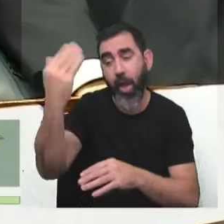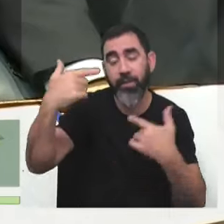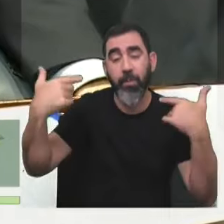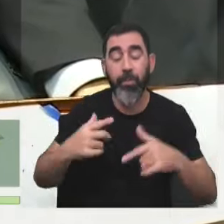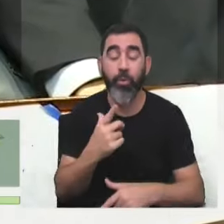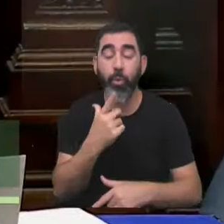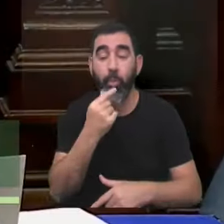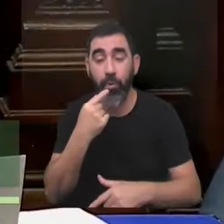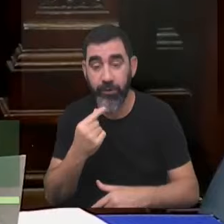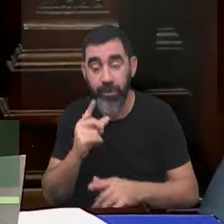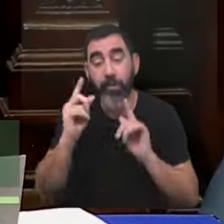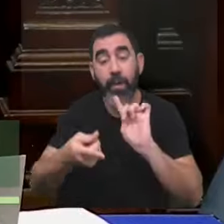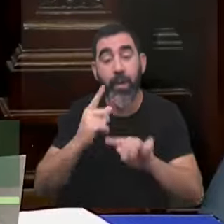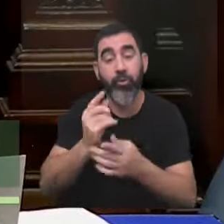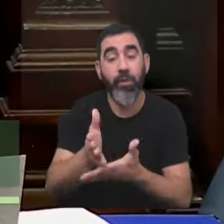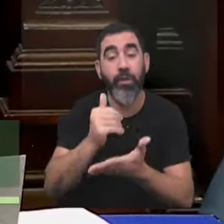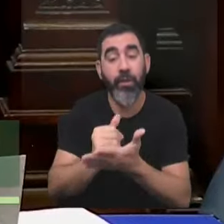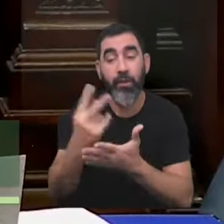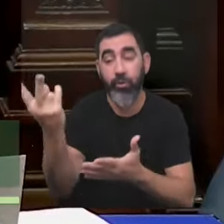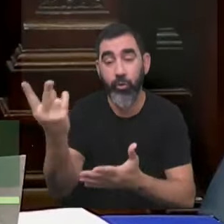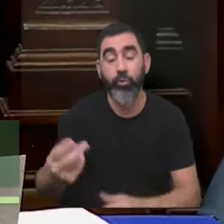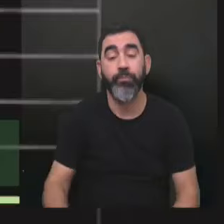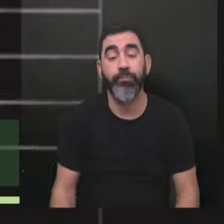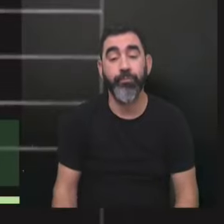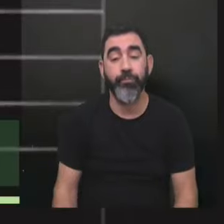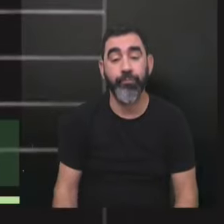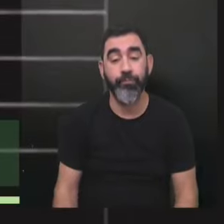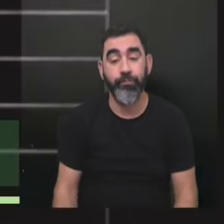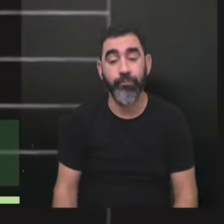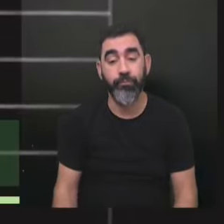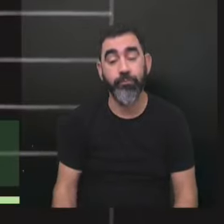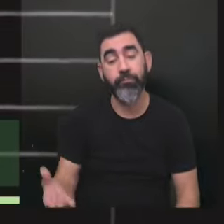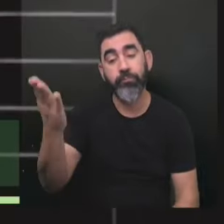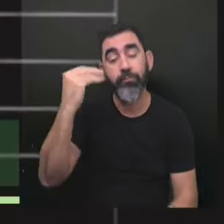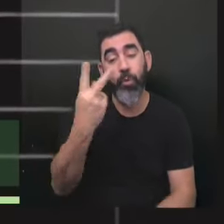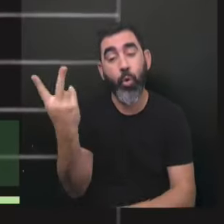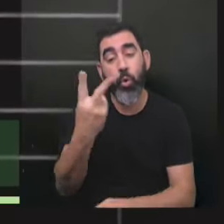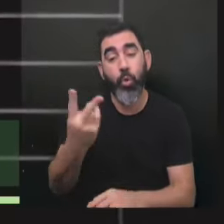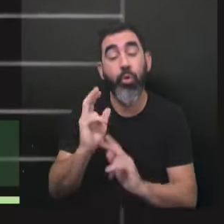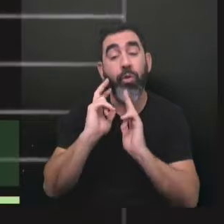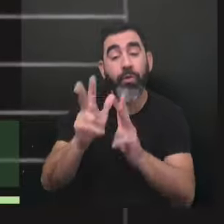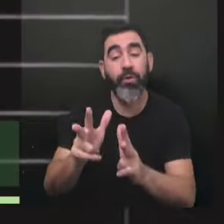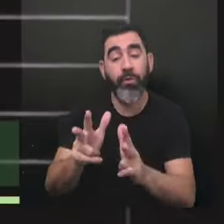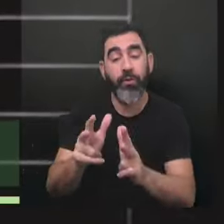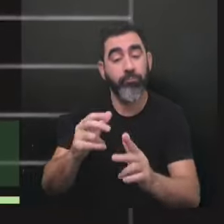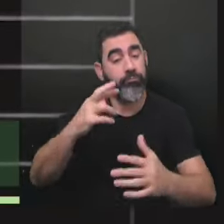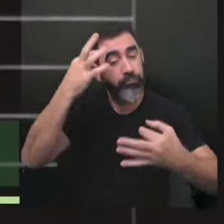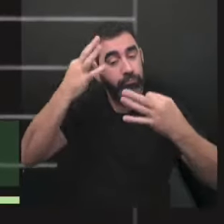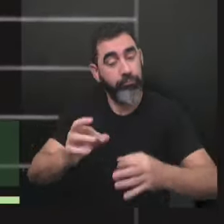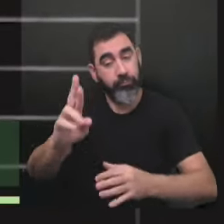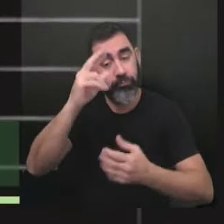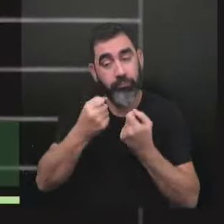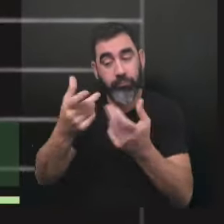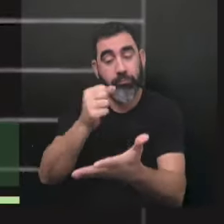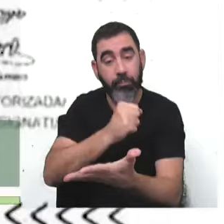Luis Alberto Heber y de relaciones exteriores Francisco bustillo en esa instancia ambos jerarcas sostuvieron que se ajustaron a derecho en la entrega del